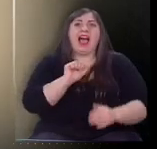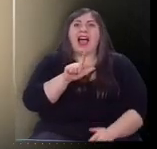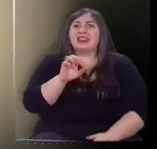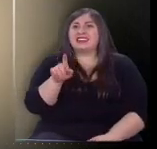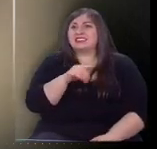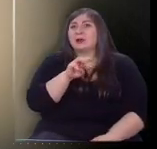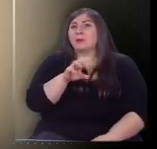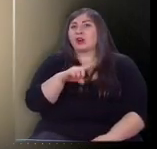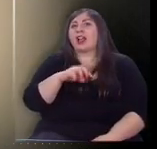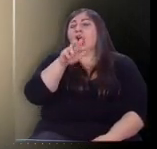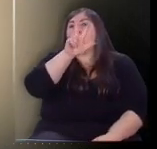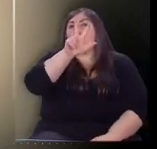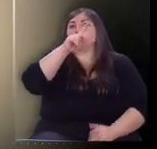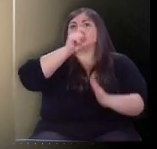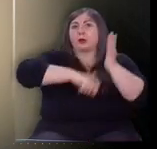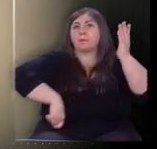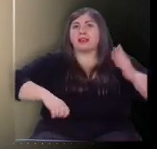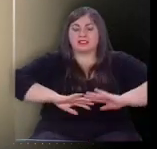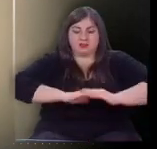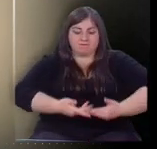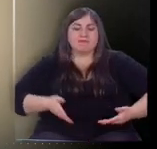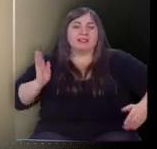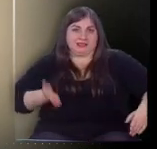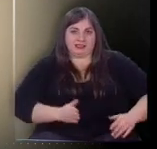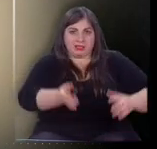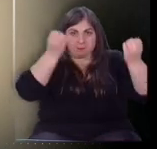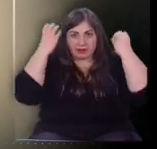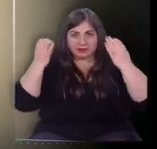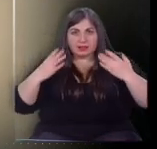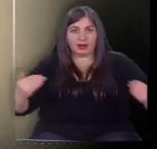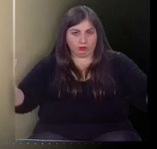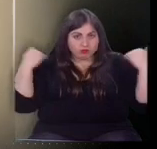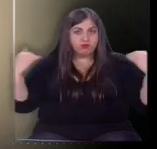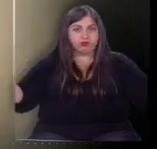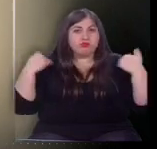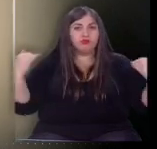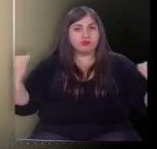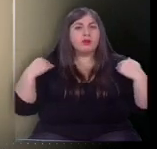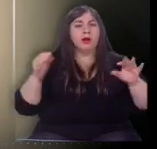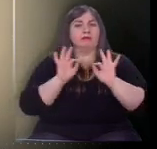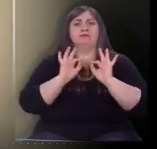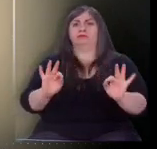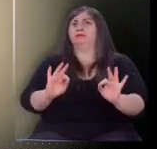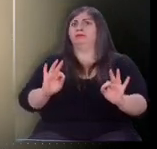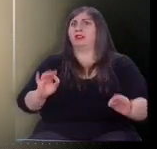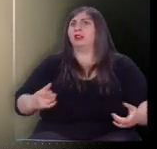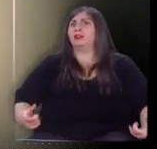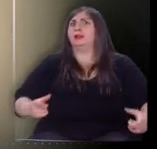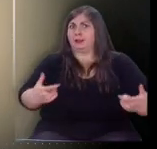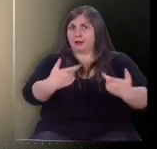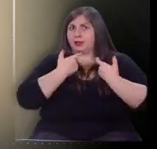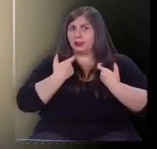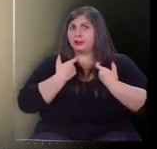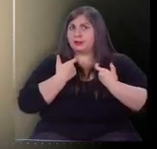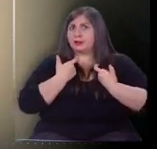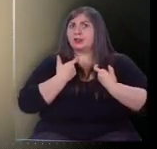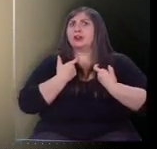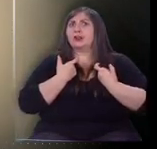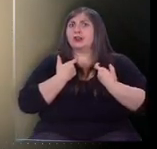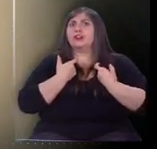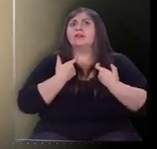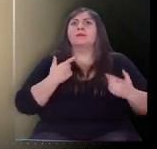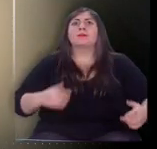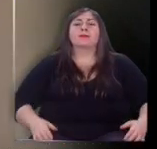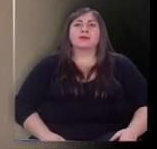con 8 meses de embarazo, sigue entrenando. Va full, espectacular, ¿eh? Ejercicios de control, técnico,